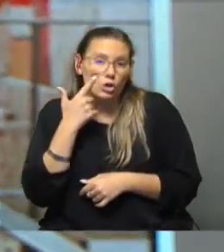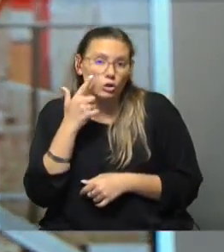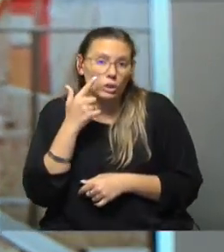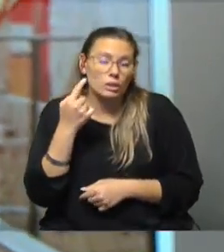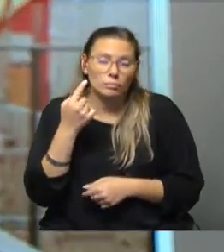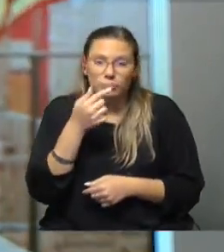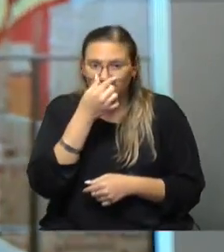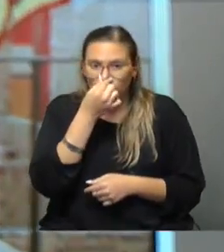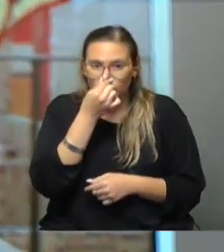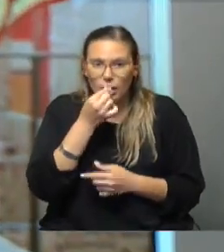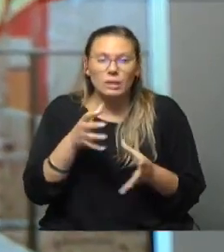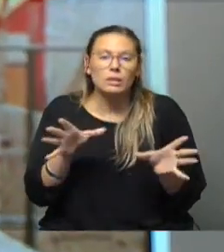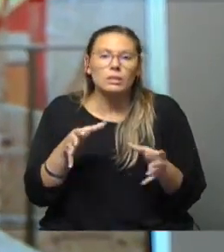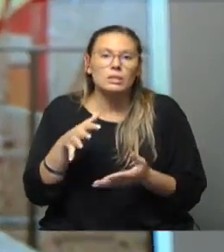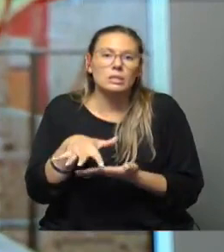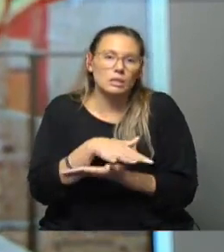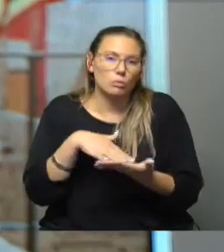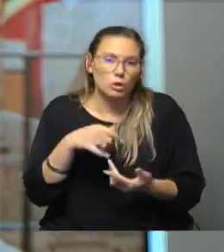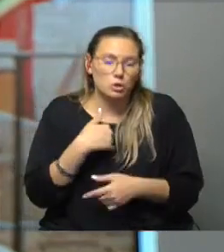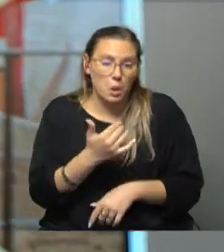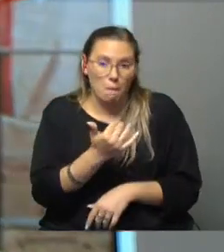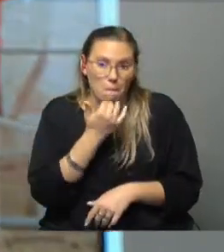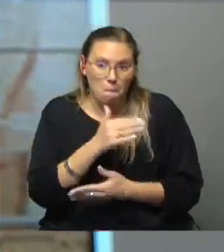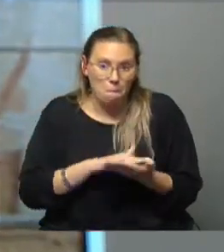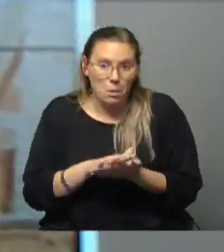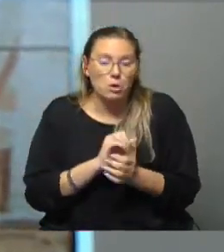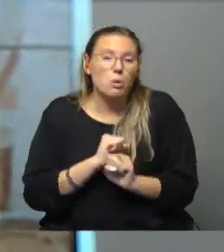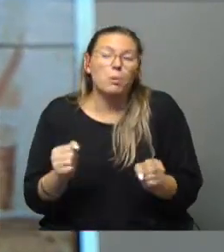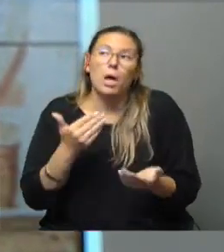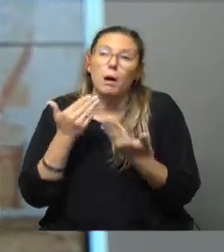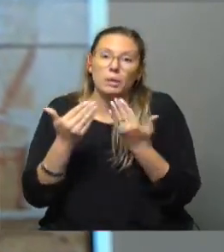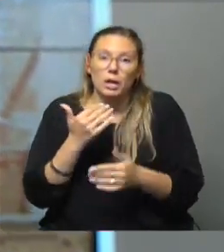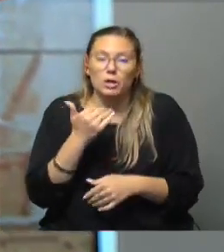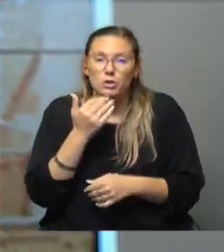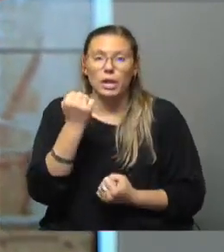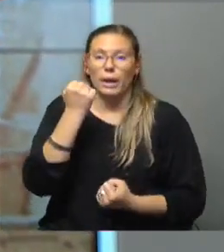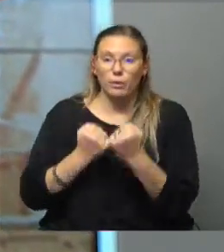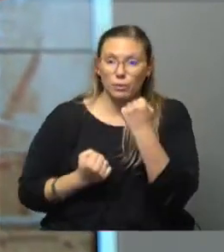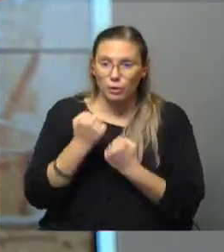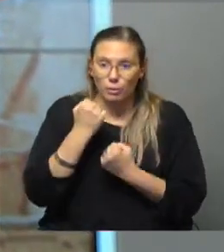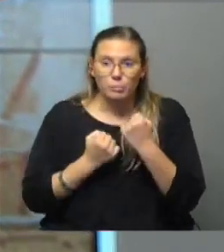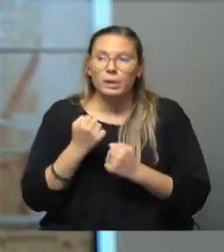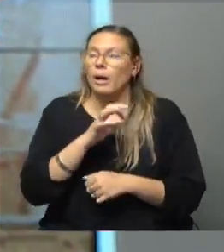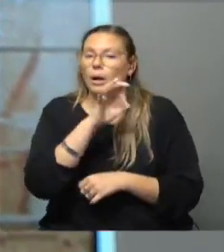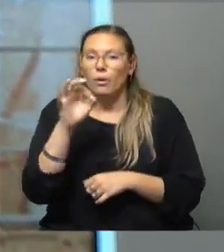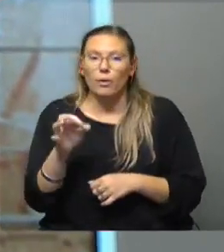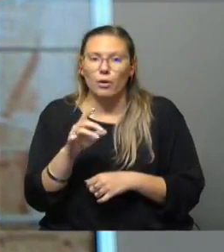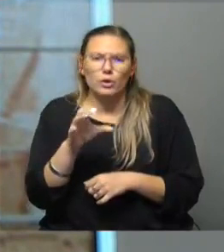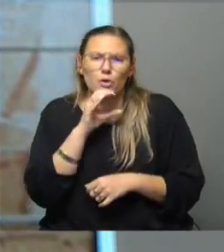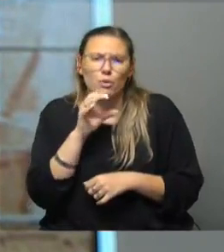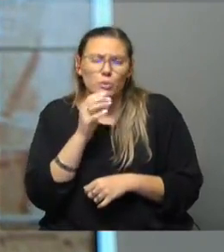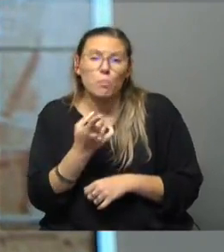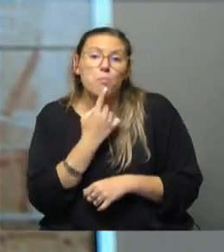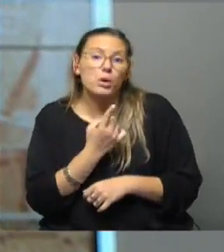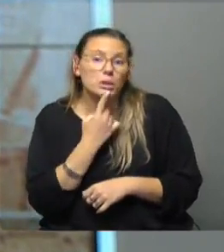montón de conjuntos de cosas que yo no tengo ni idea, no puedo hablar de, no sé, de economía o macroeconomía o no hago humor político,